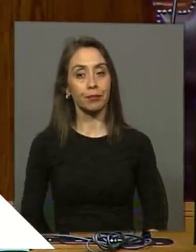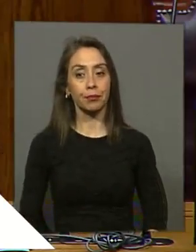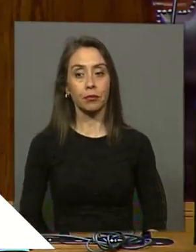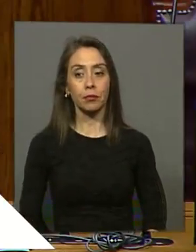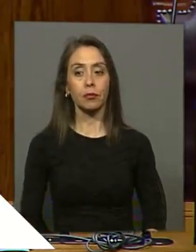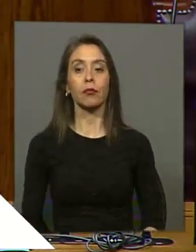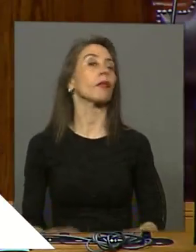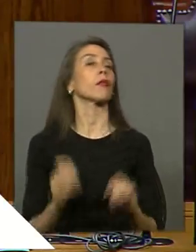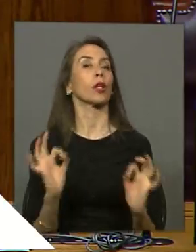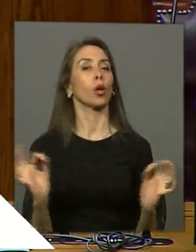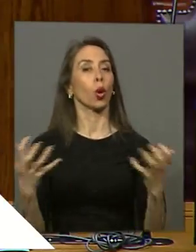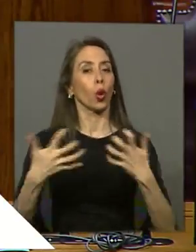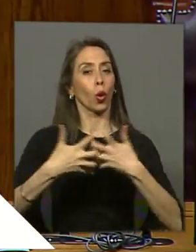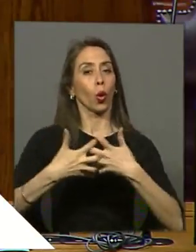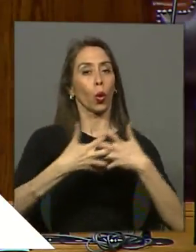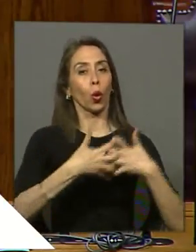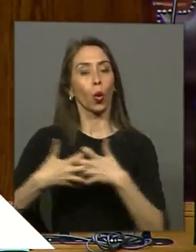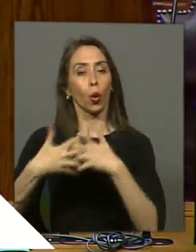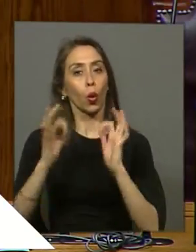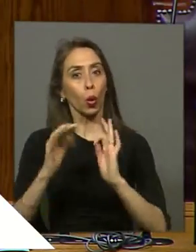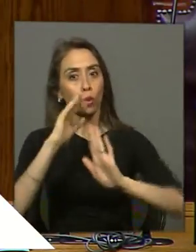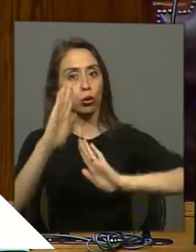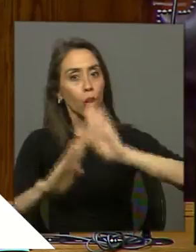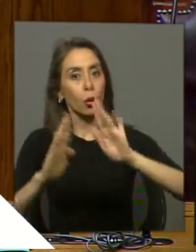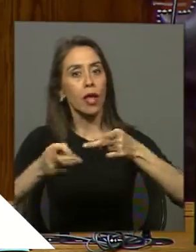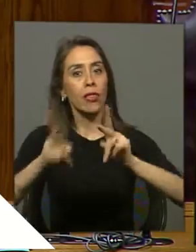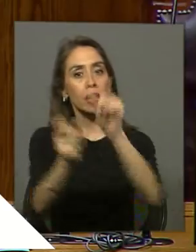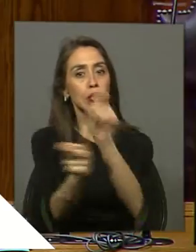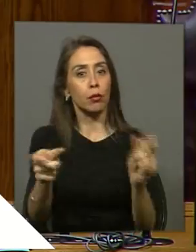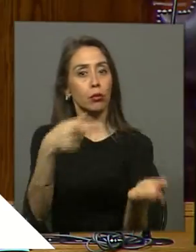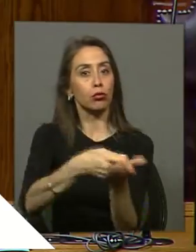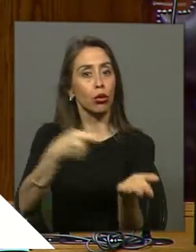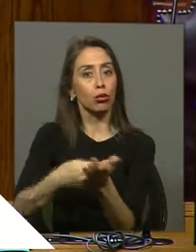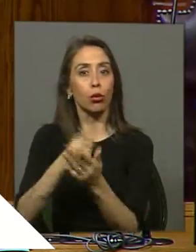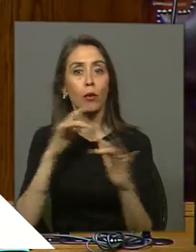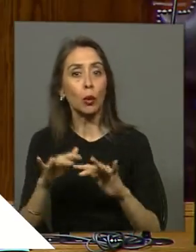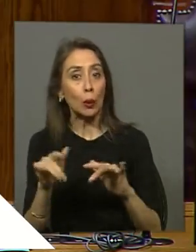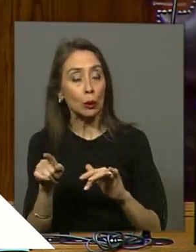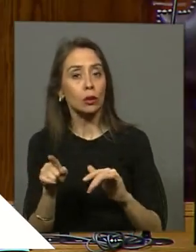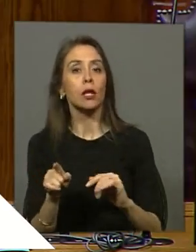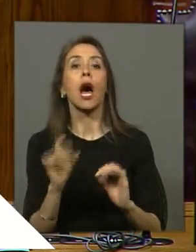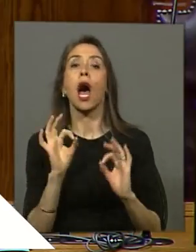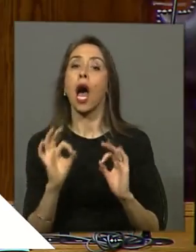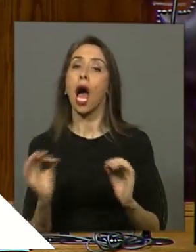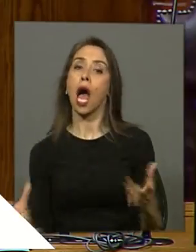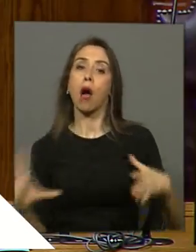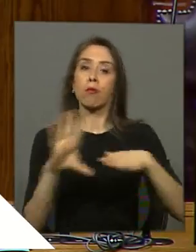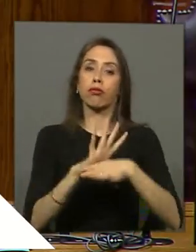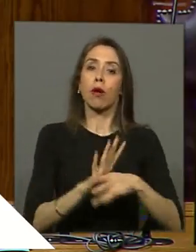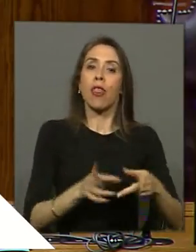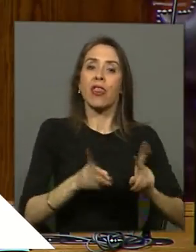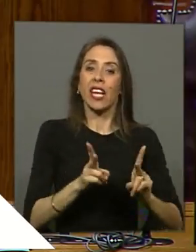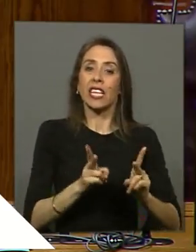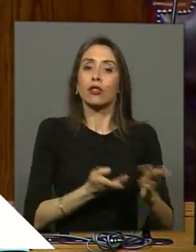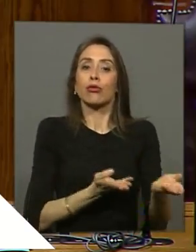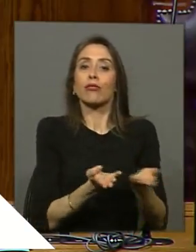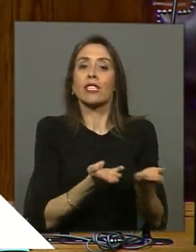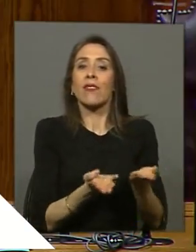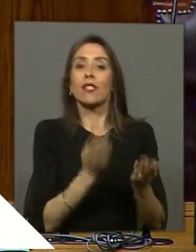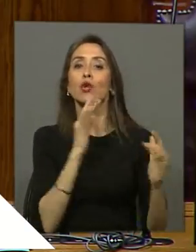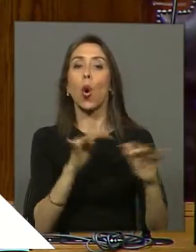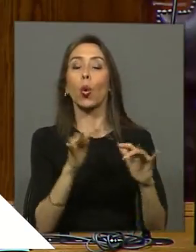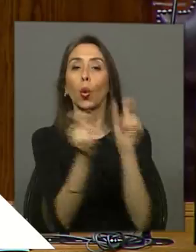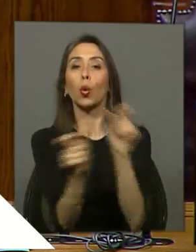Debemos armonizar de modo equilibrado los resguardos a los derechos de los consumidores con el desarrollo de un servicio a los usuarios. Podemos decir con